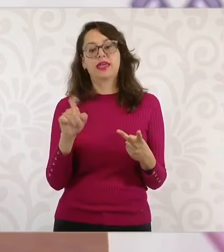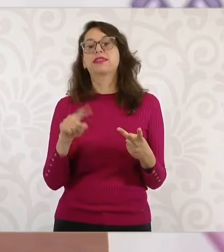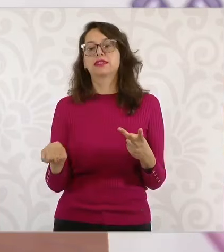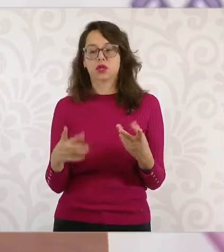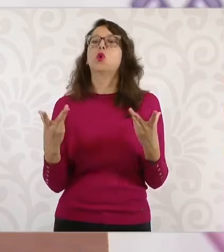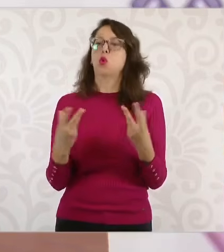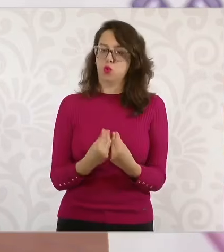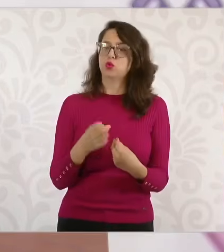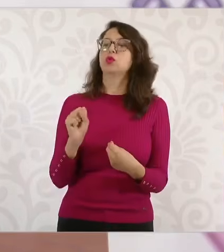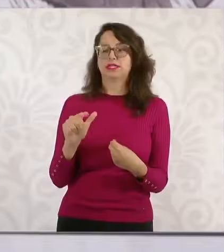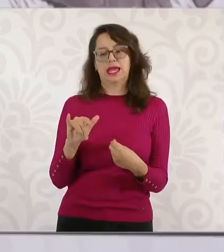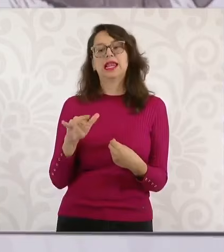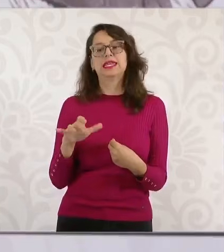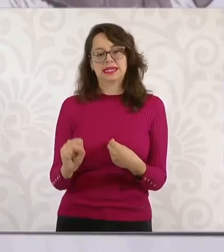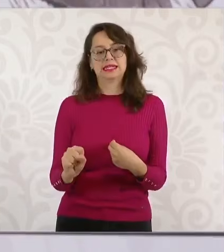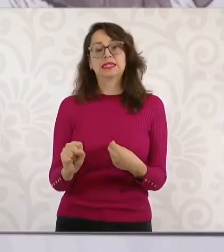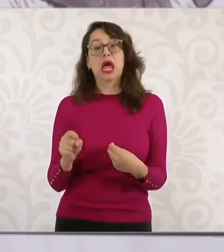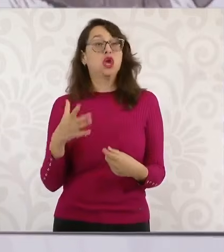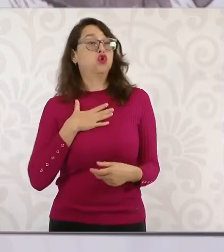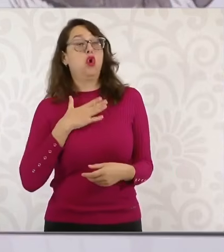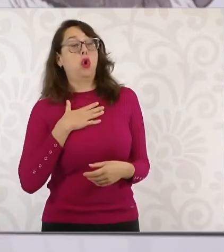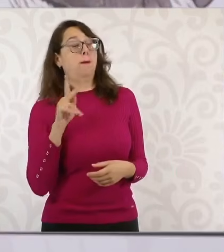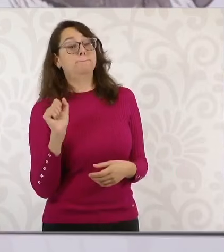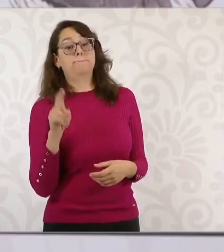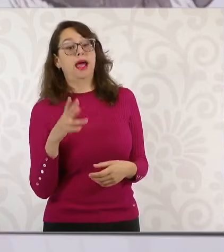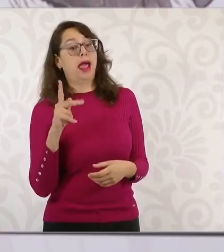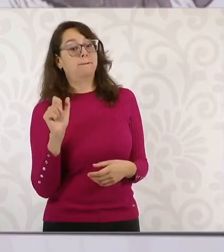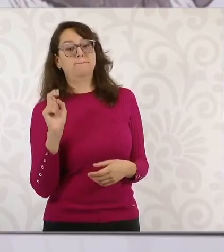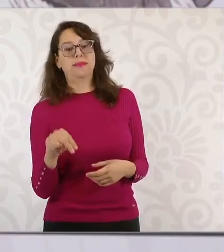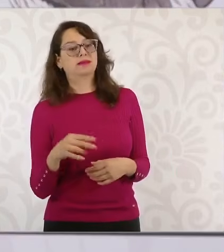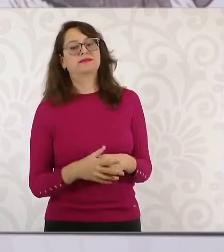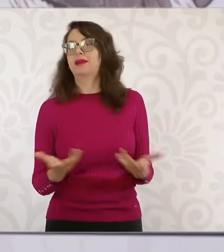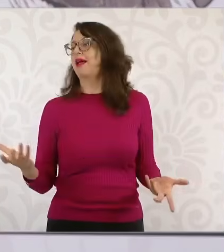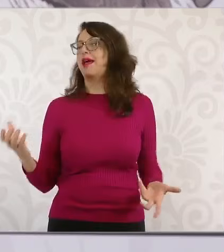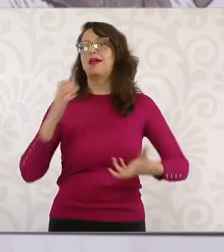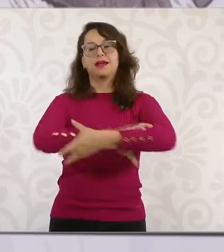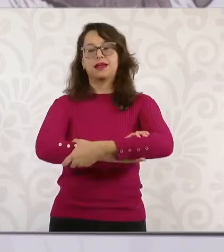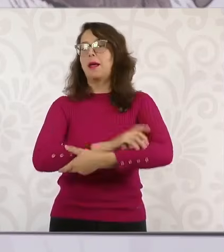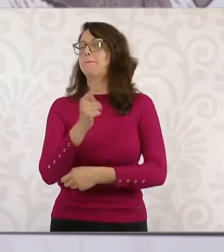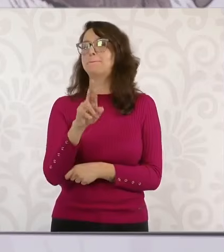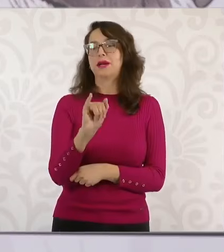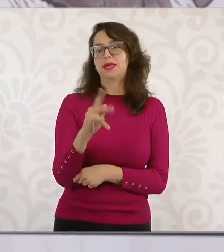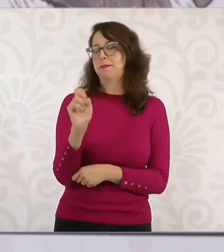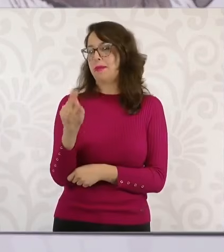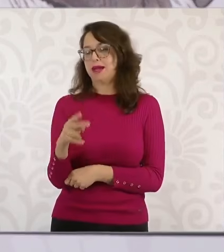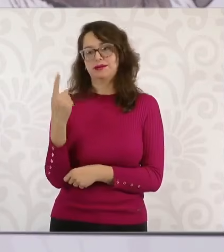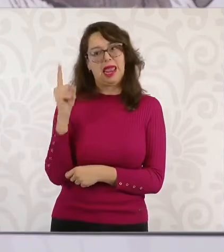creación de Salinas de Gortari, porque por más panista que sea, pues es el símbolo del prianismo.